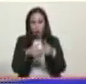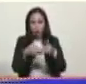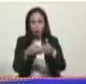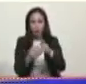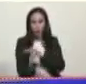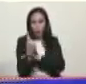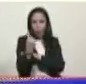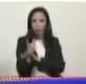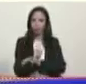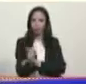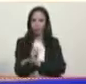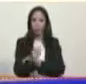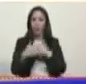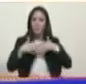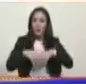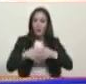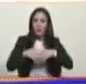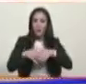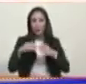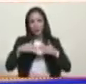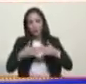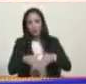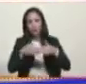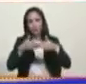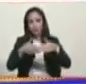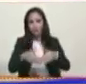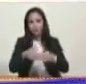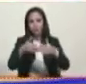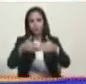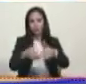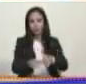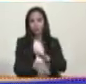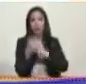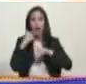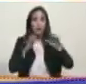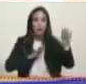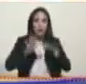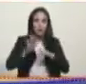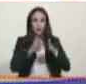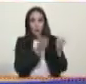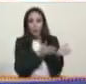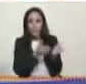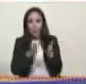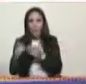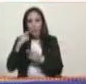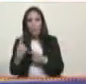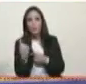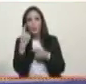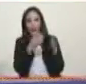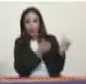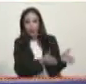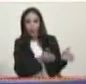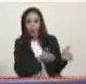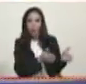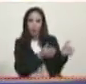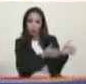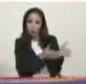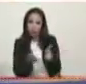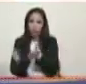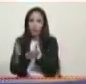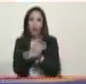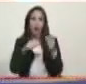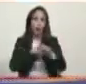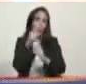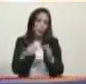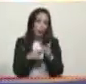la industria naval venezolana que se levanta. Son 15 embarcaciones en esta primera etapa y un proyecto que